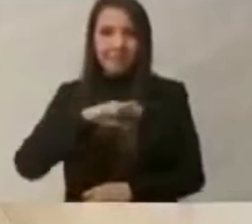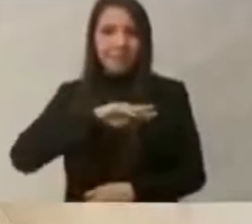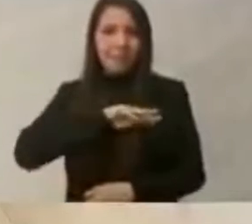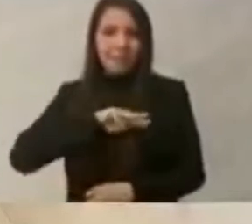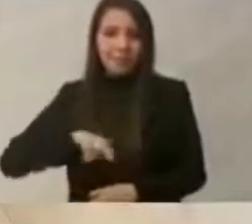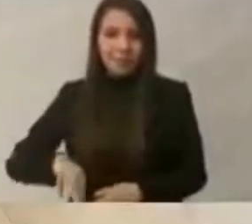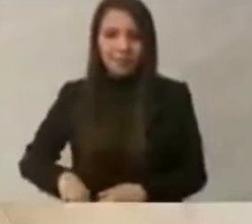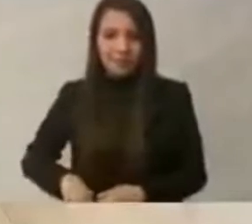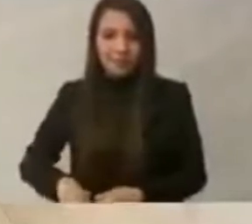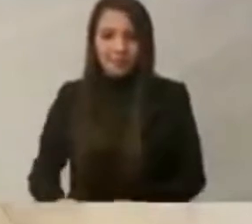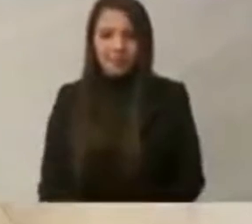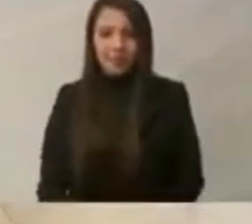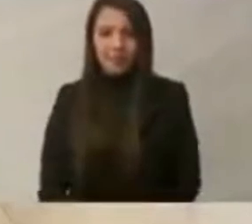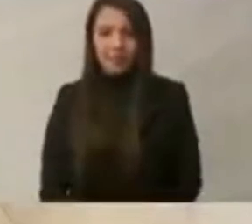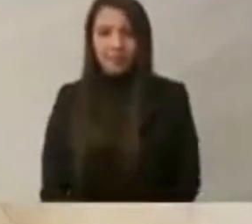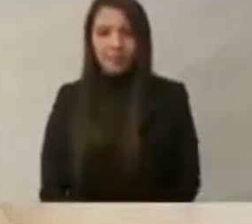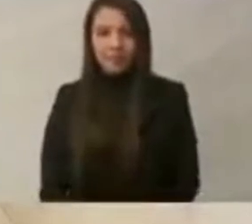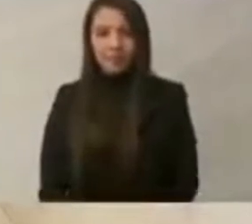municipio